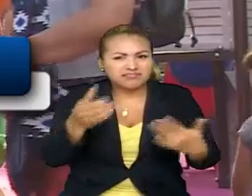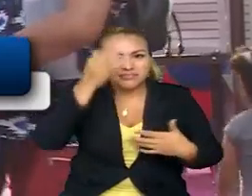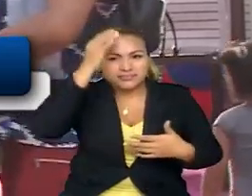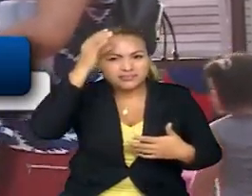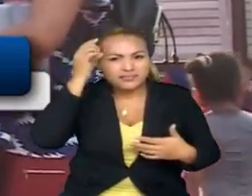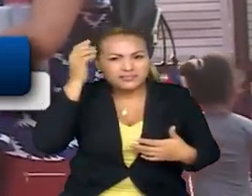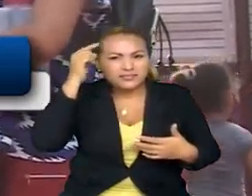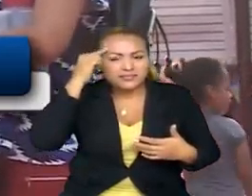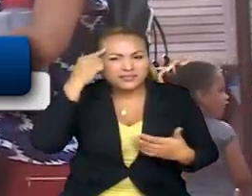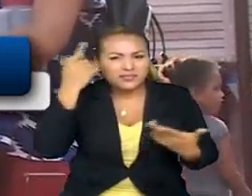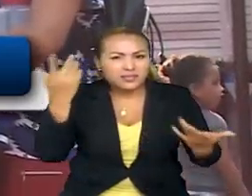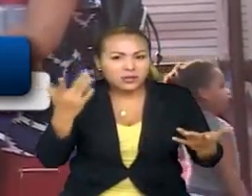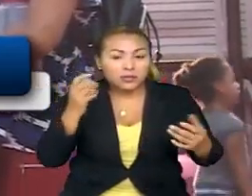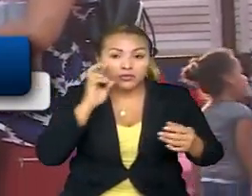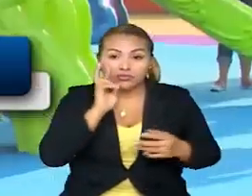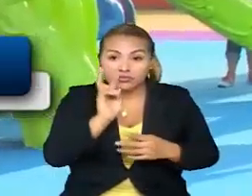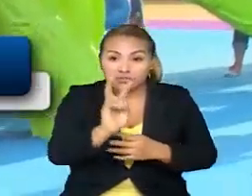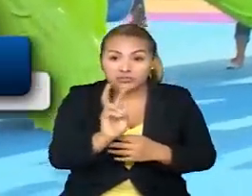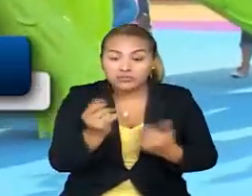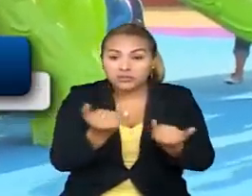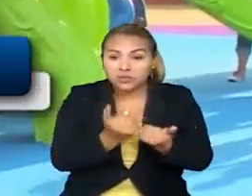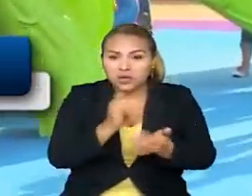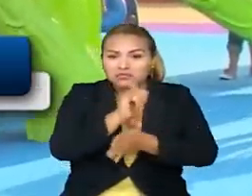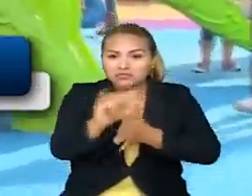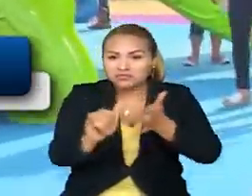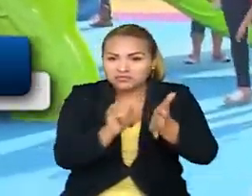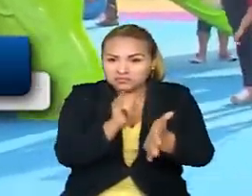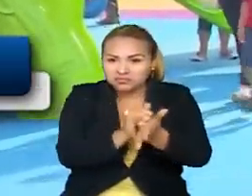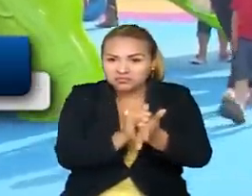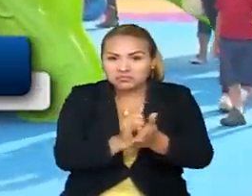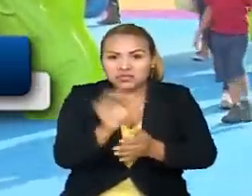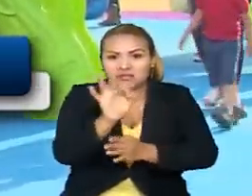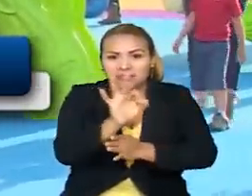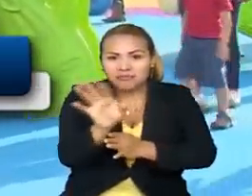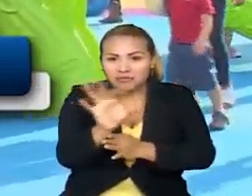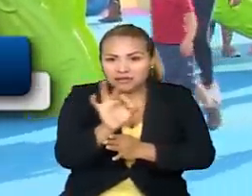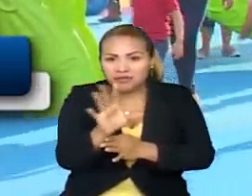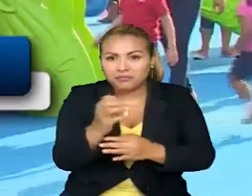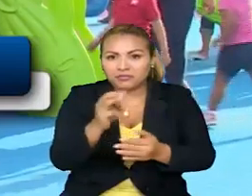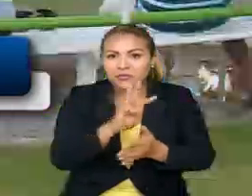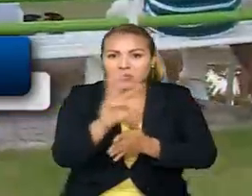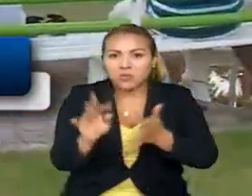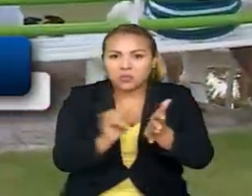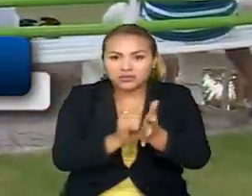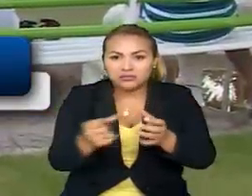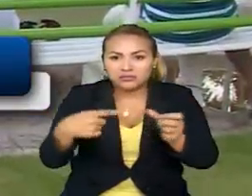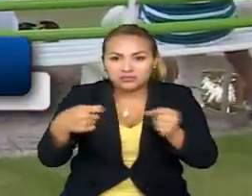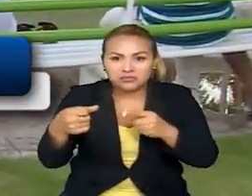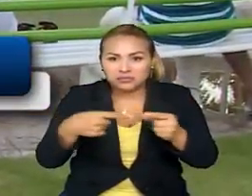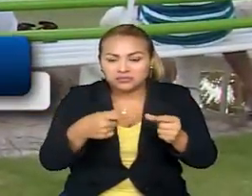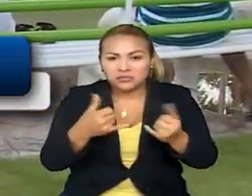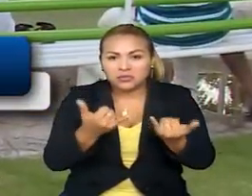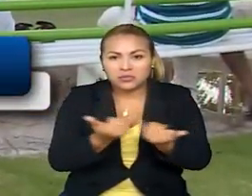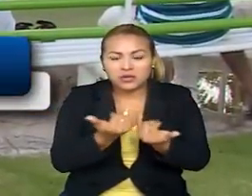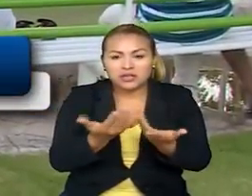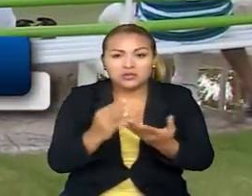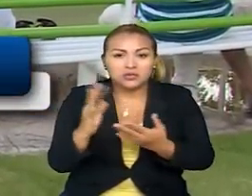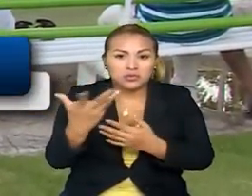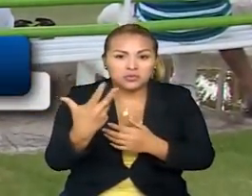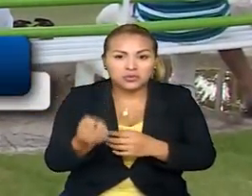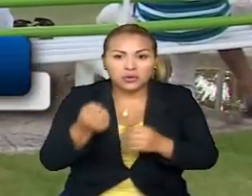de lo que vemos en youtube y en facebook whatsapp en todo lo que nos bombardean las redes